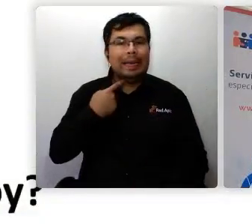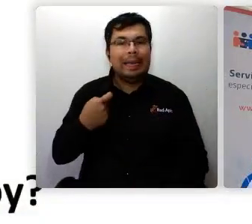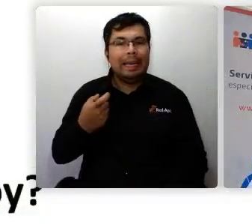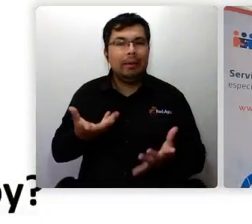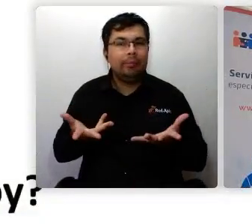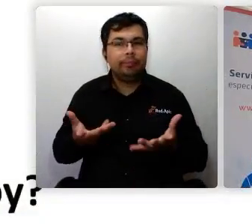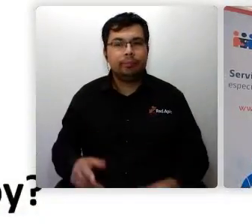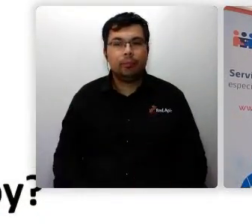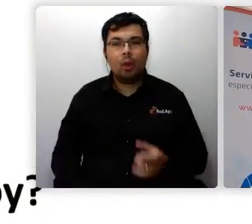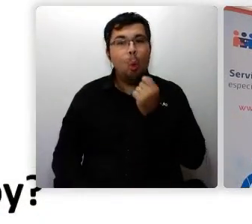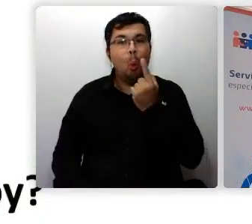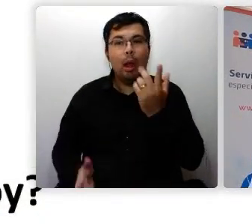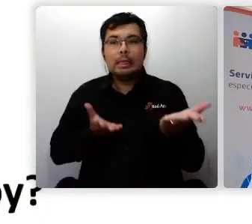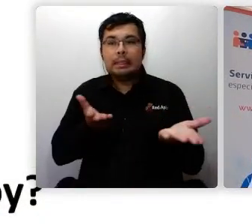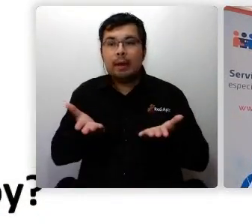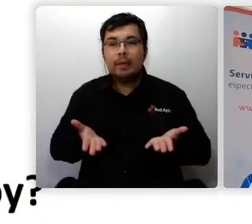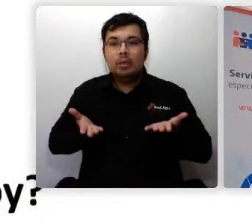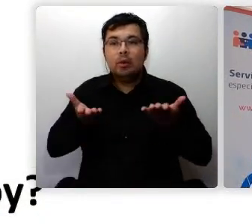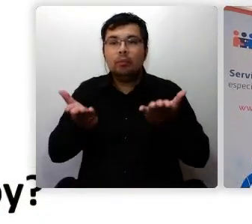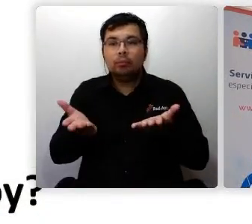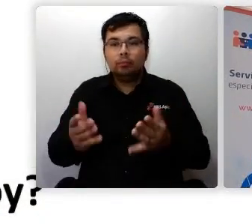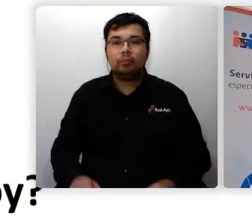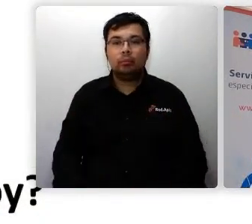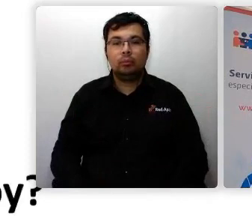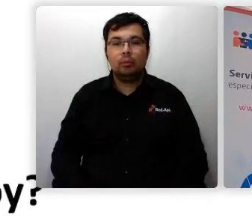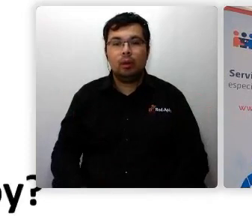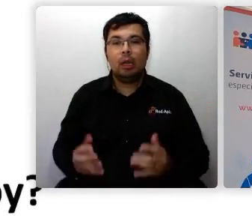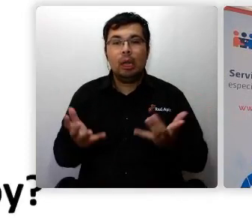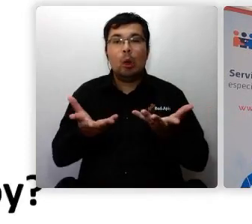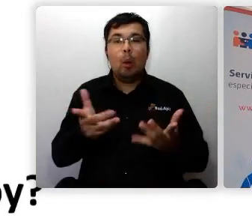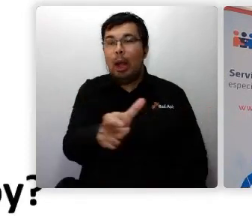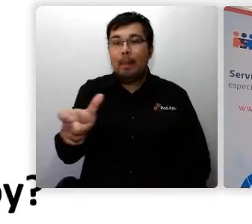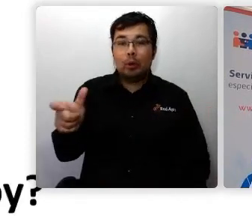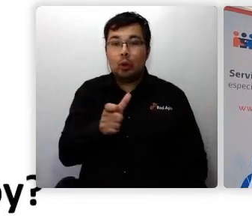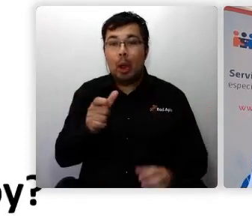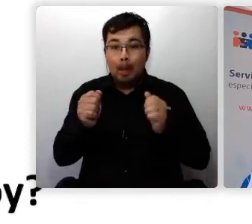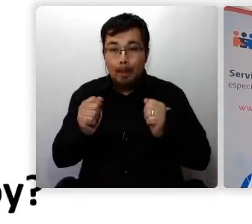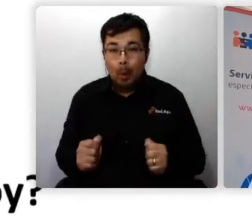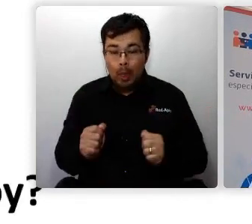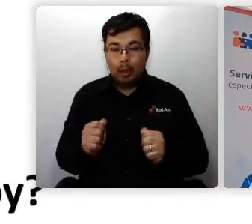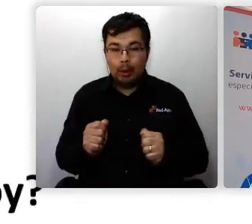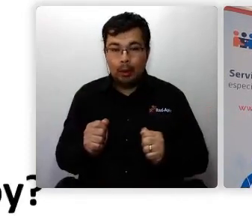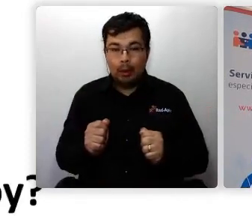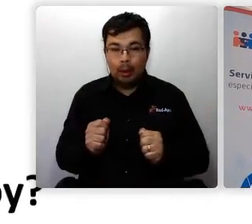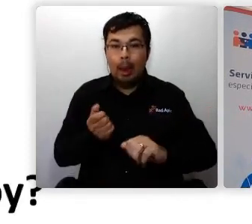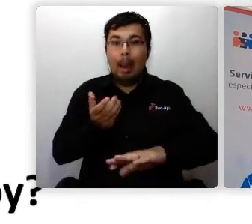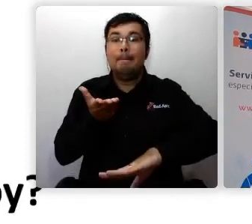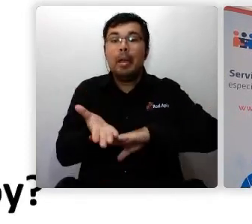qué servicios damos y cómo las personas pueden solicitar nuestro servicio. Es